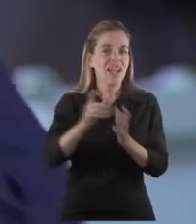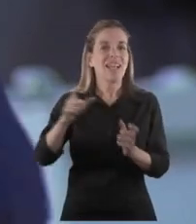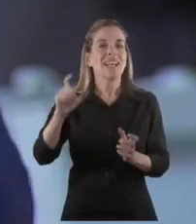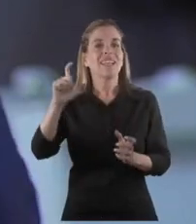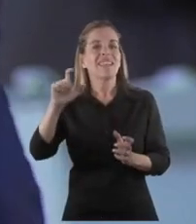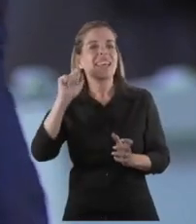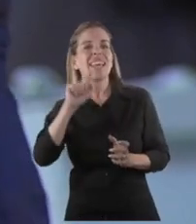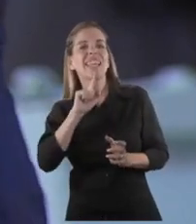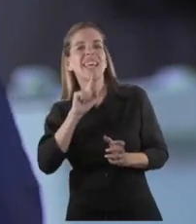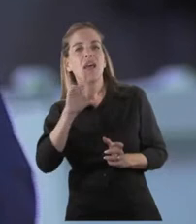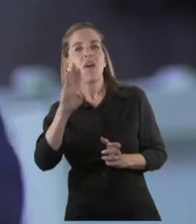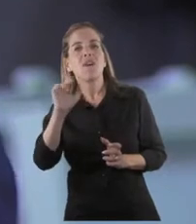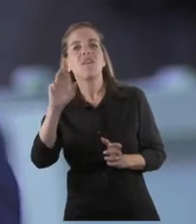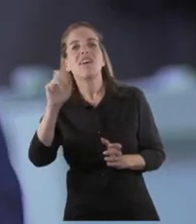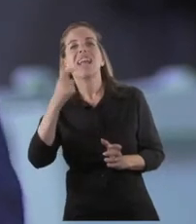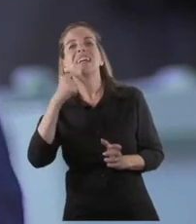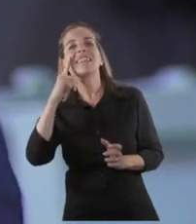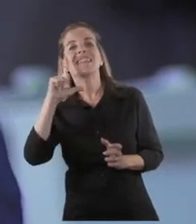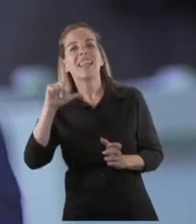la CGT Brasil,